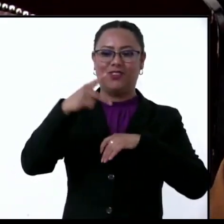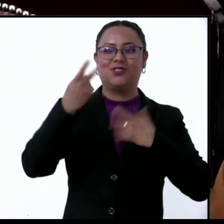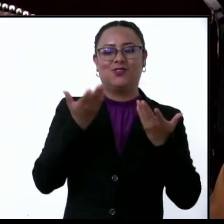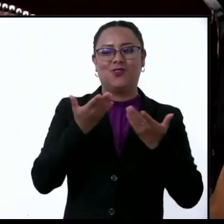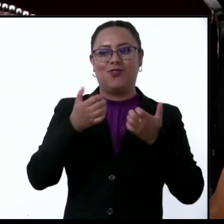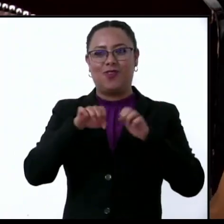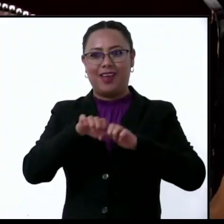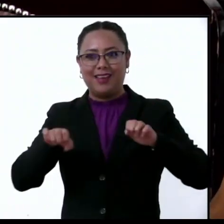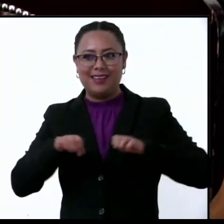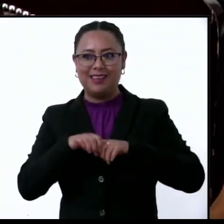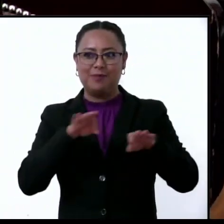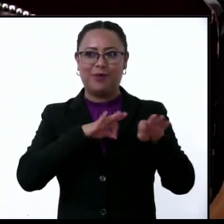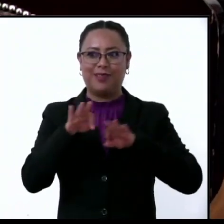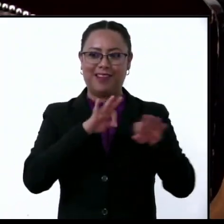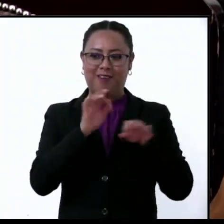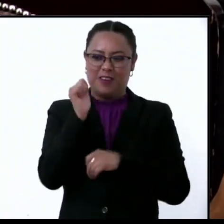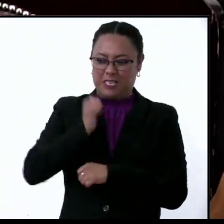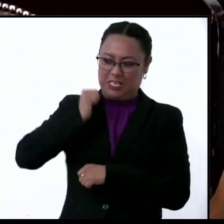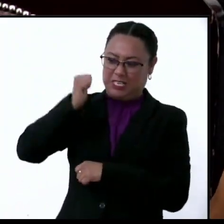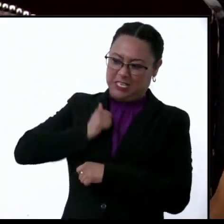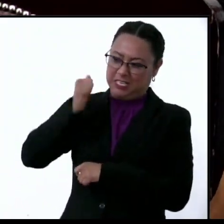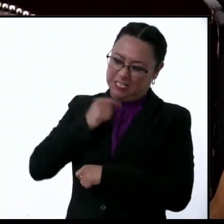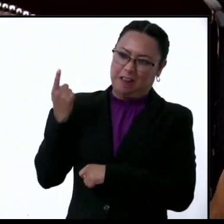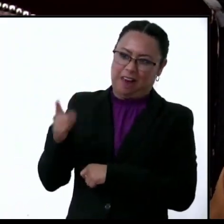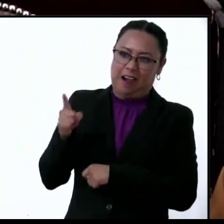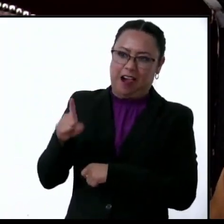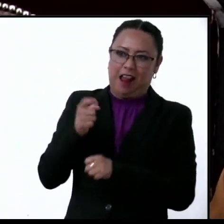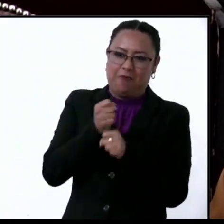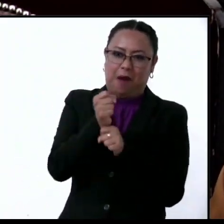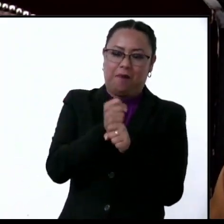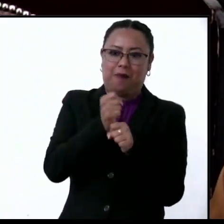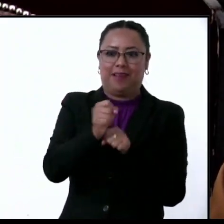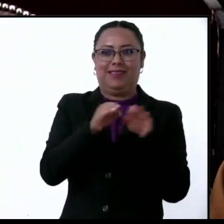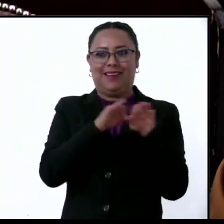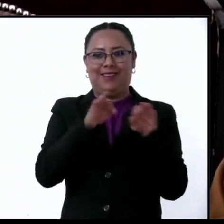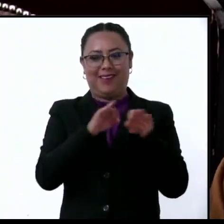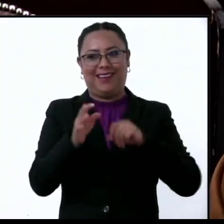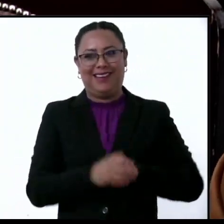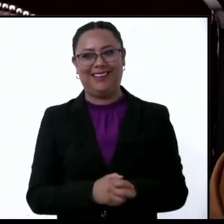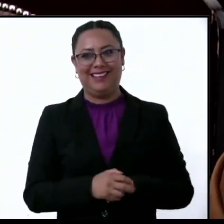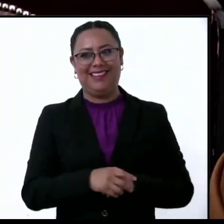Yo sé que no les exige algo que usted no haga,